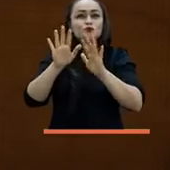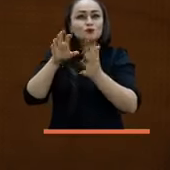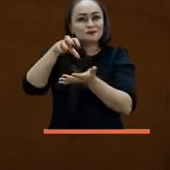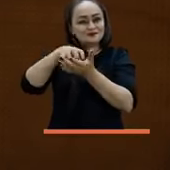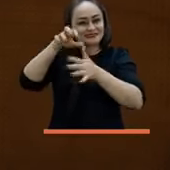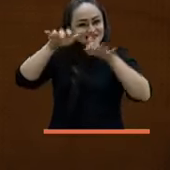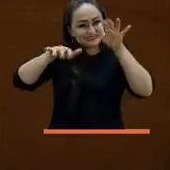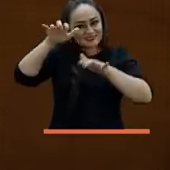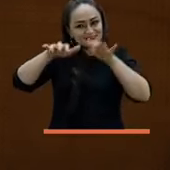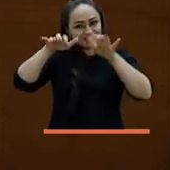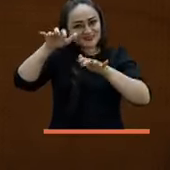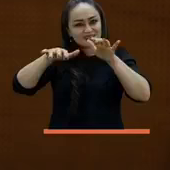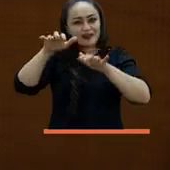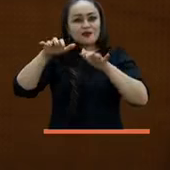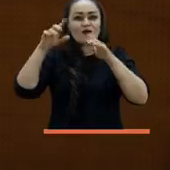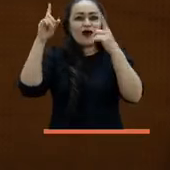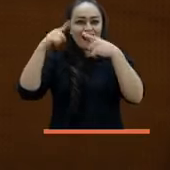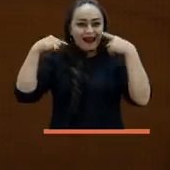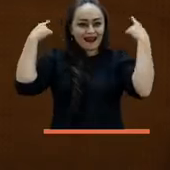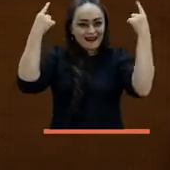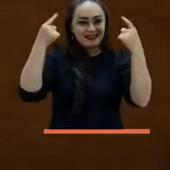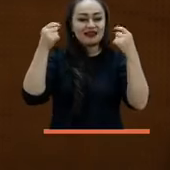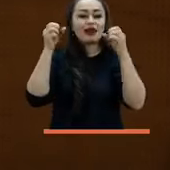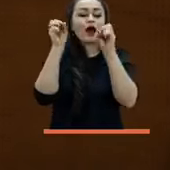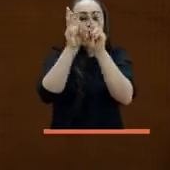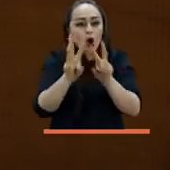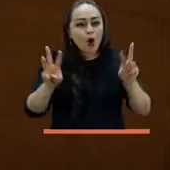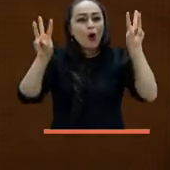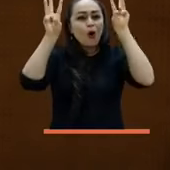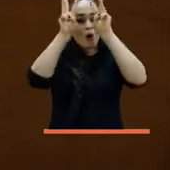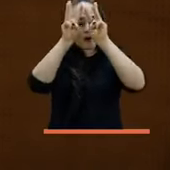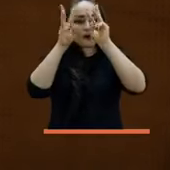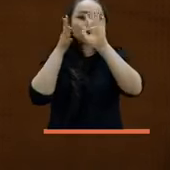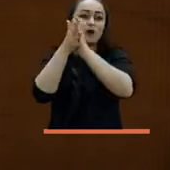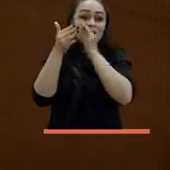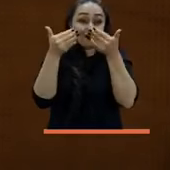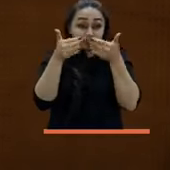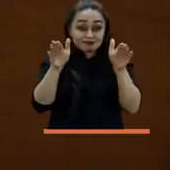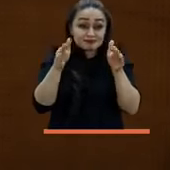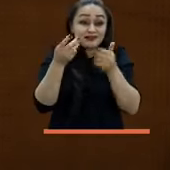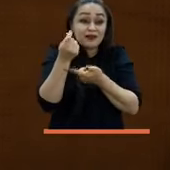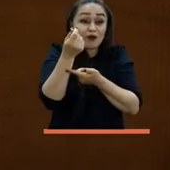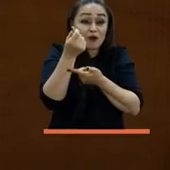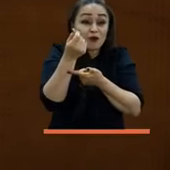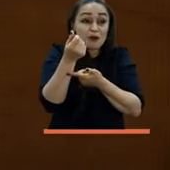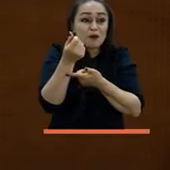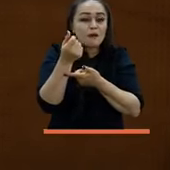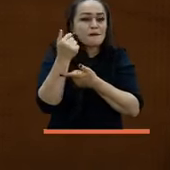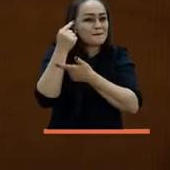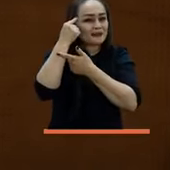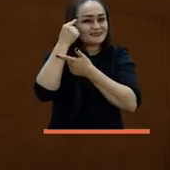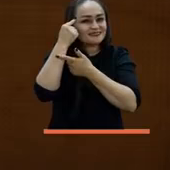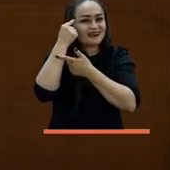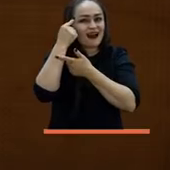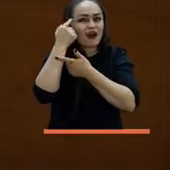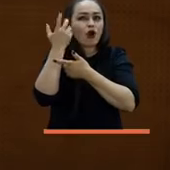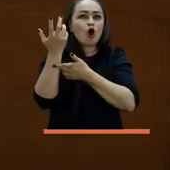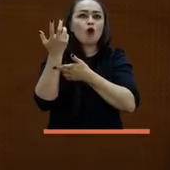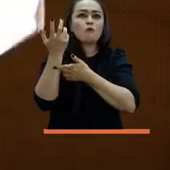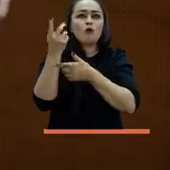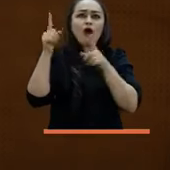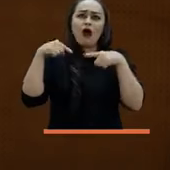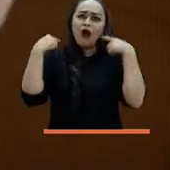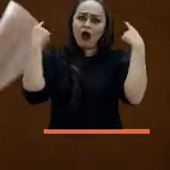general de naciones unidas que dice que el camino hacia la reactivación no es pensar a volver a la normalidad